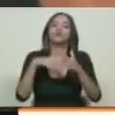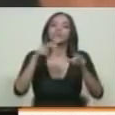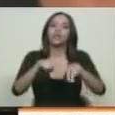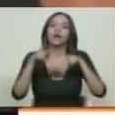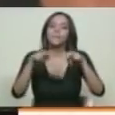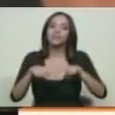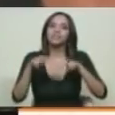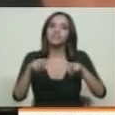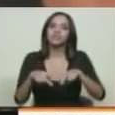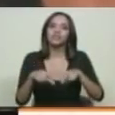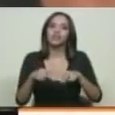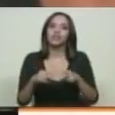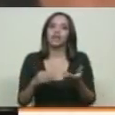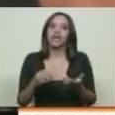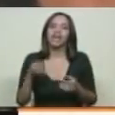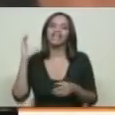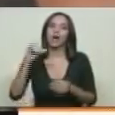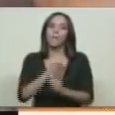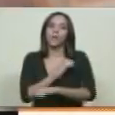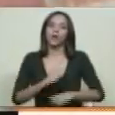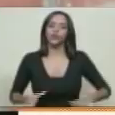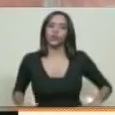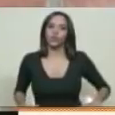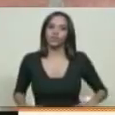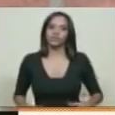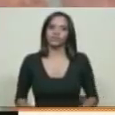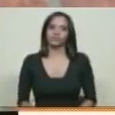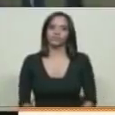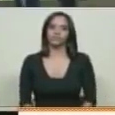Canoita, Estado Portuguesa, municipio Tumén.